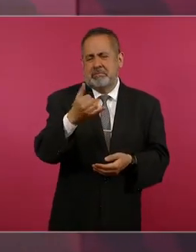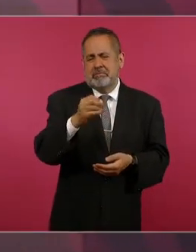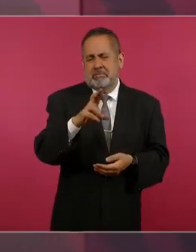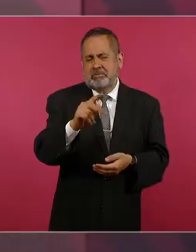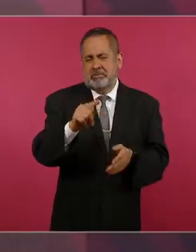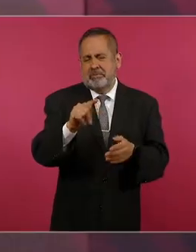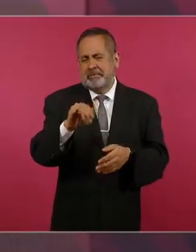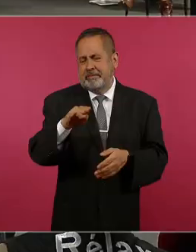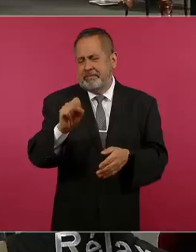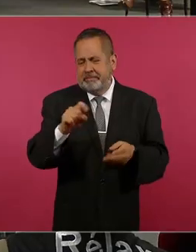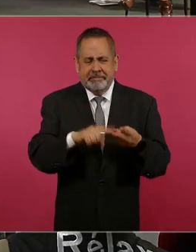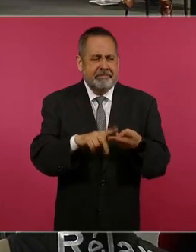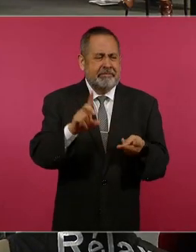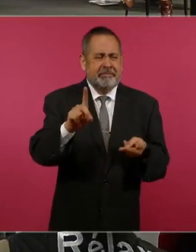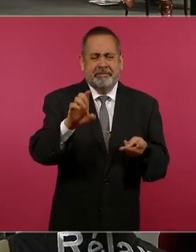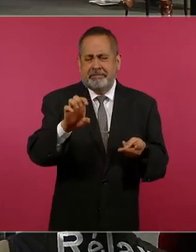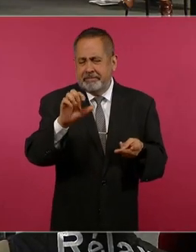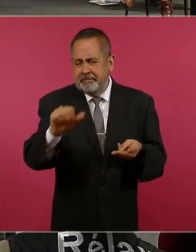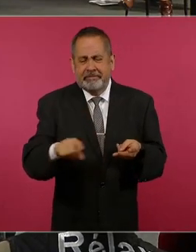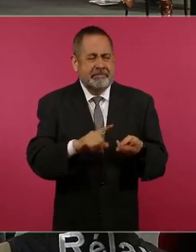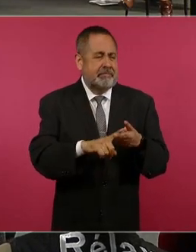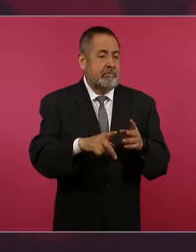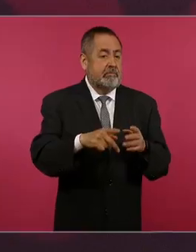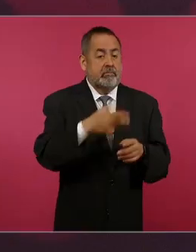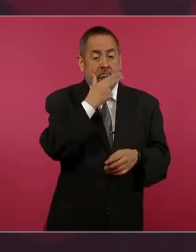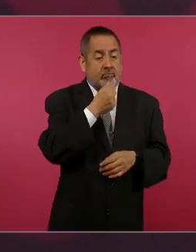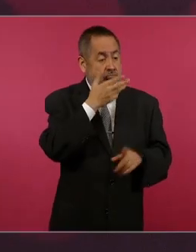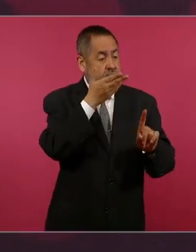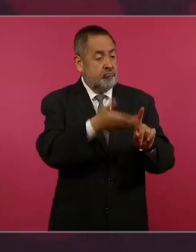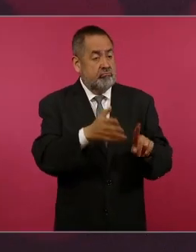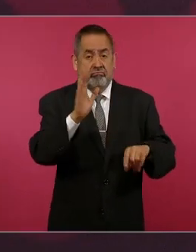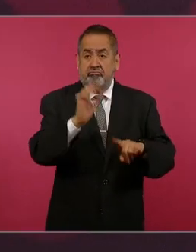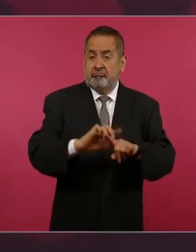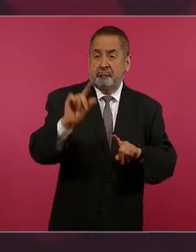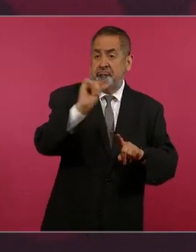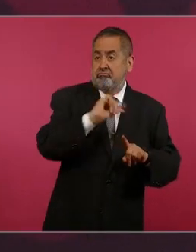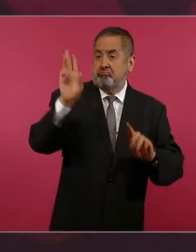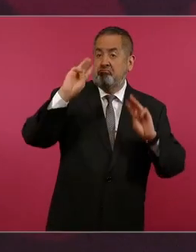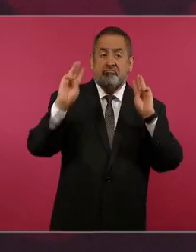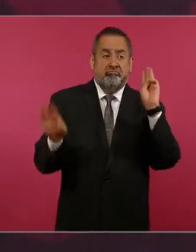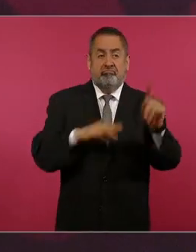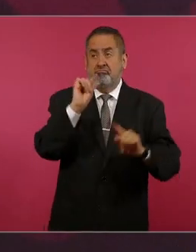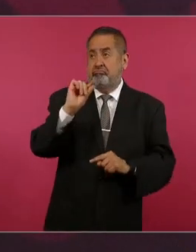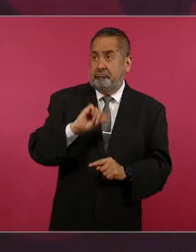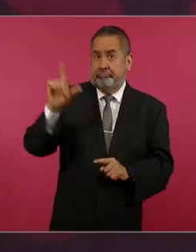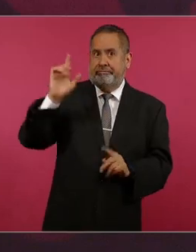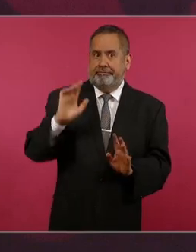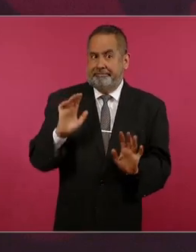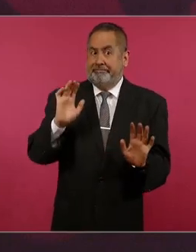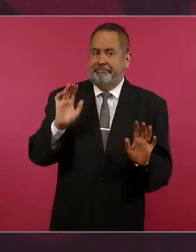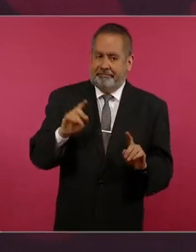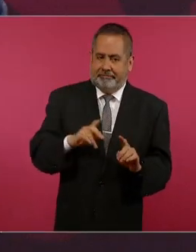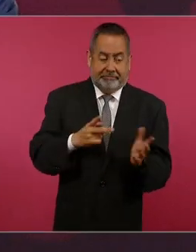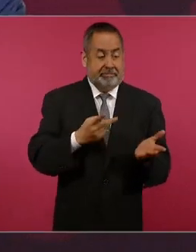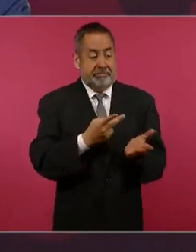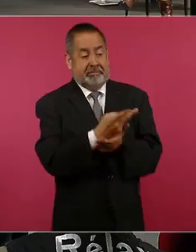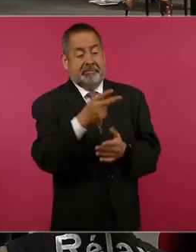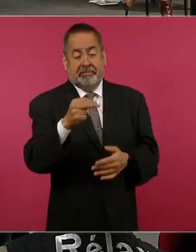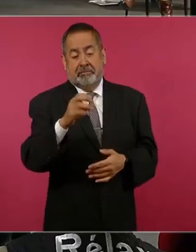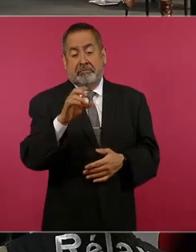y el periodista más famoso de México del mundo, premio Nobel